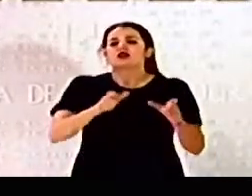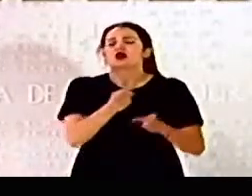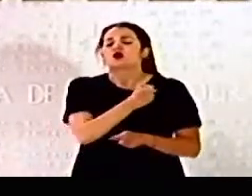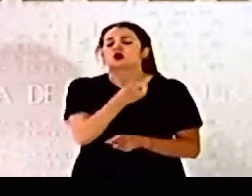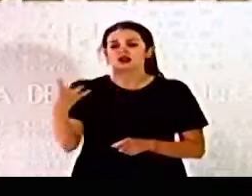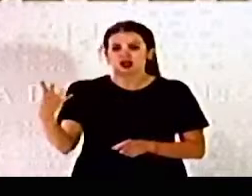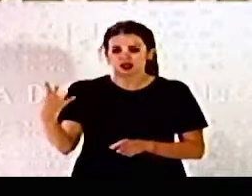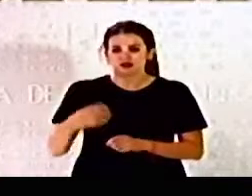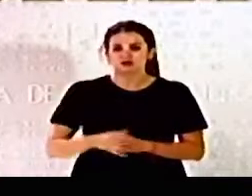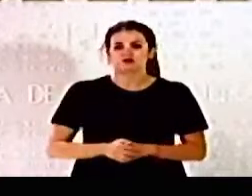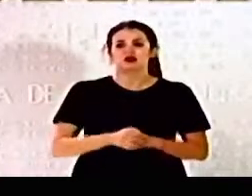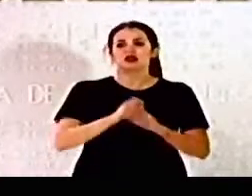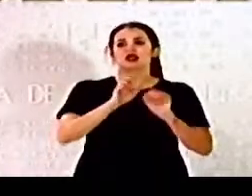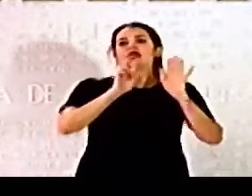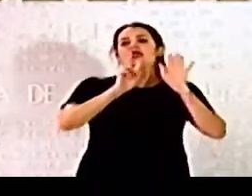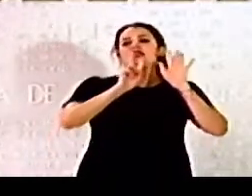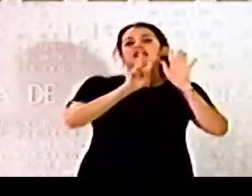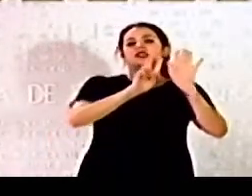a